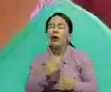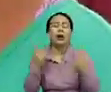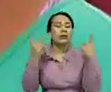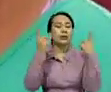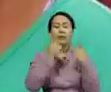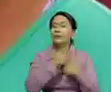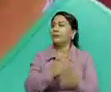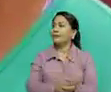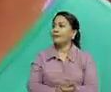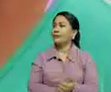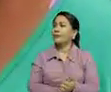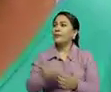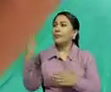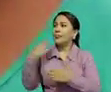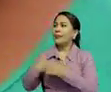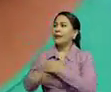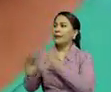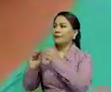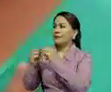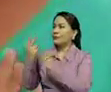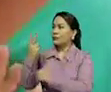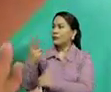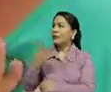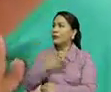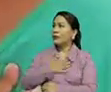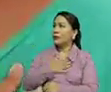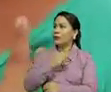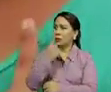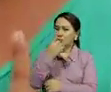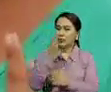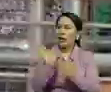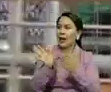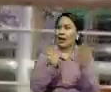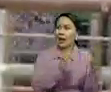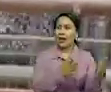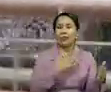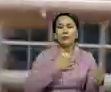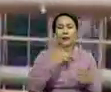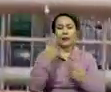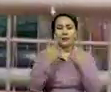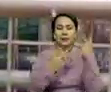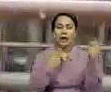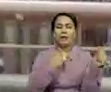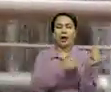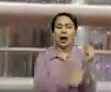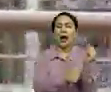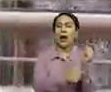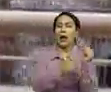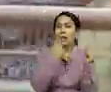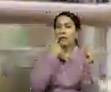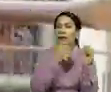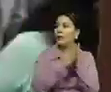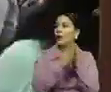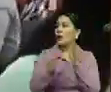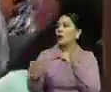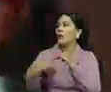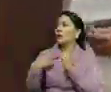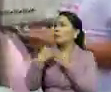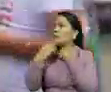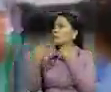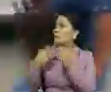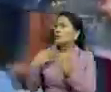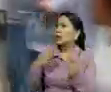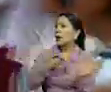Entraron a hacer requisa al pabellón 2. Yo estaba en el pabellón 1 porque fui a la visita de mi hermano. Y sin embargo tiraron gas, no les importó nada que hubo la